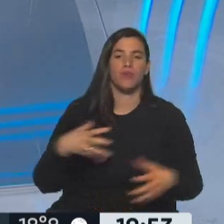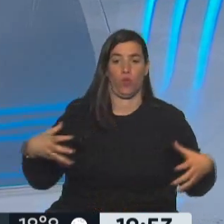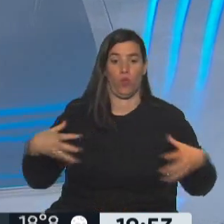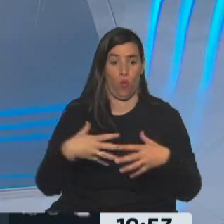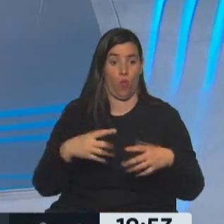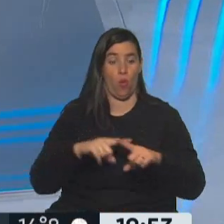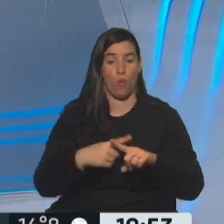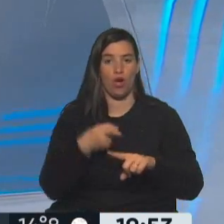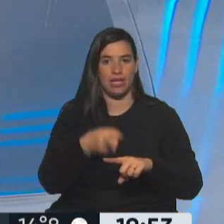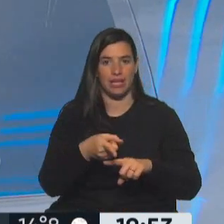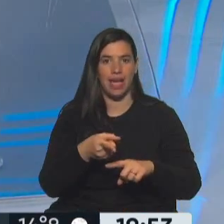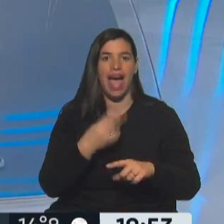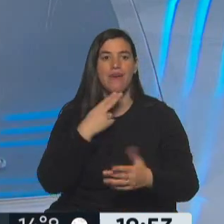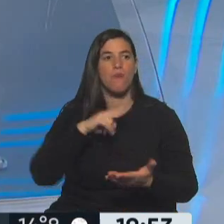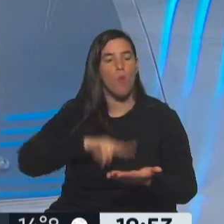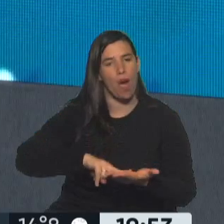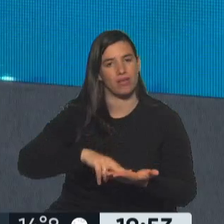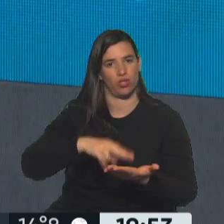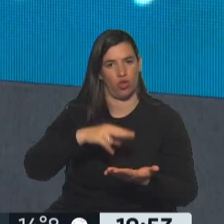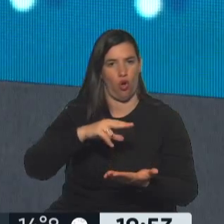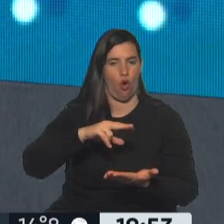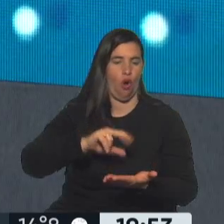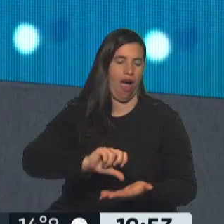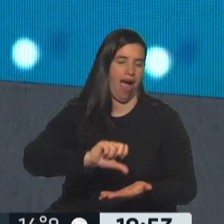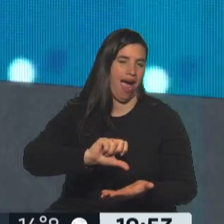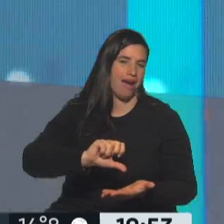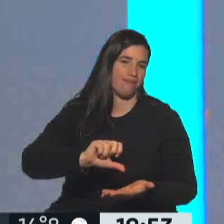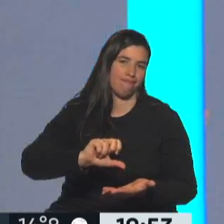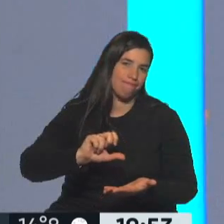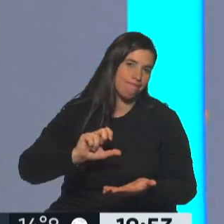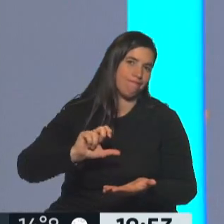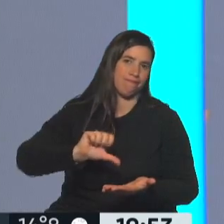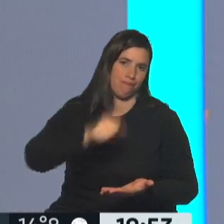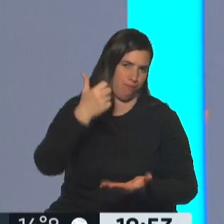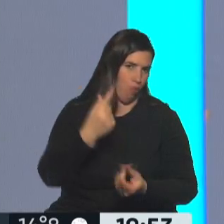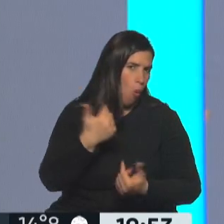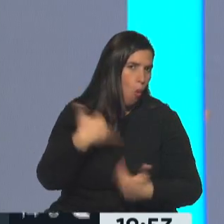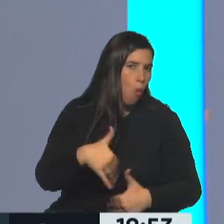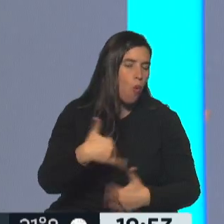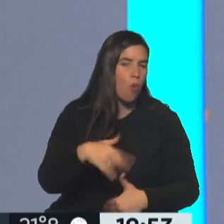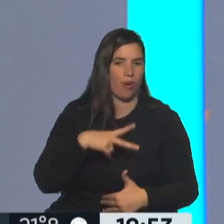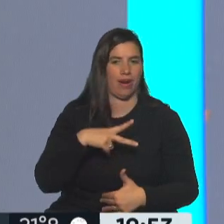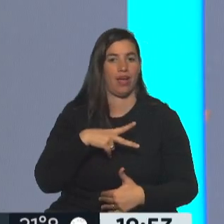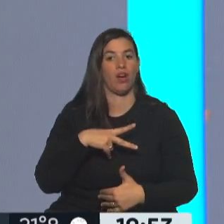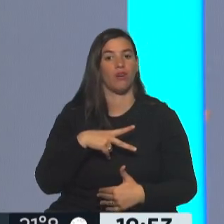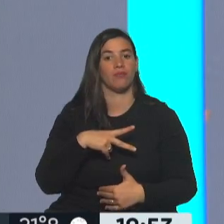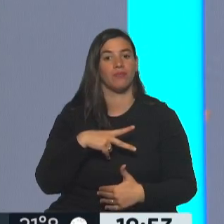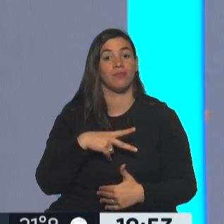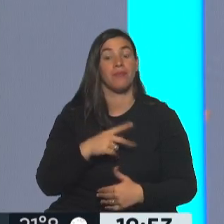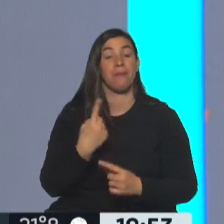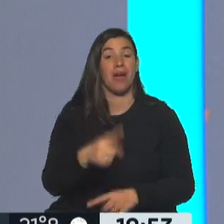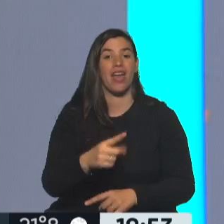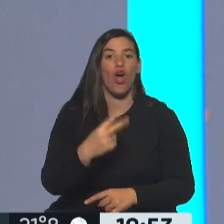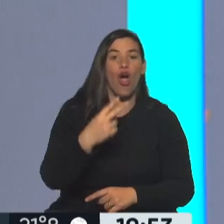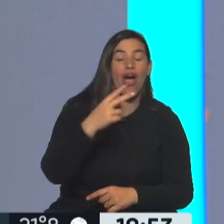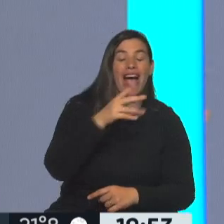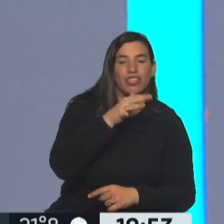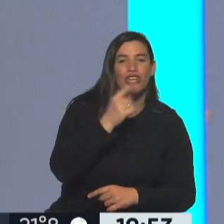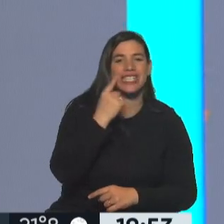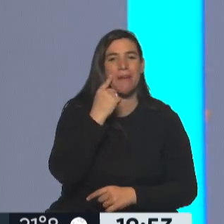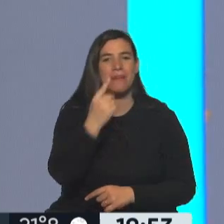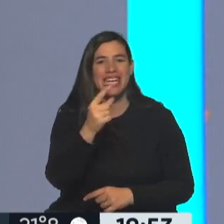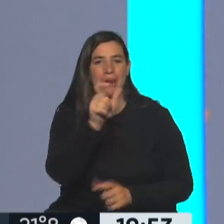capitalistas, ¿no? Si uno escucha ese discurso, claramente te dicen todos los problemas del mundo son los sindicatos. Ah, bueno, entonces